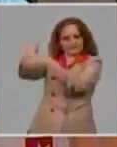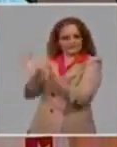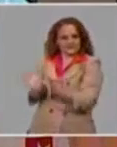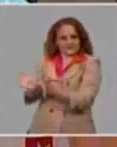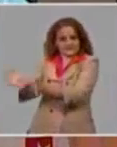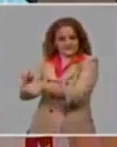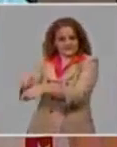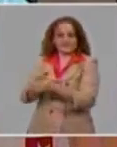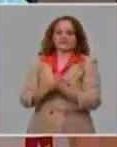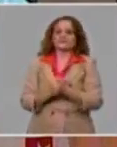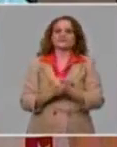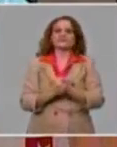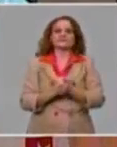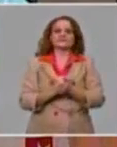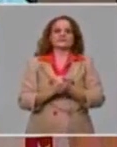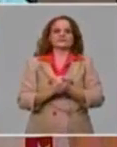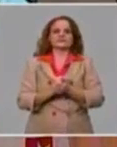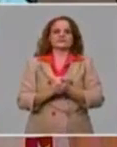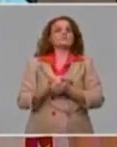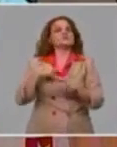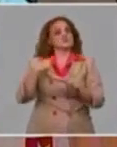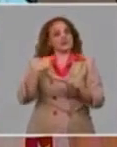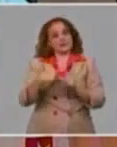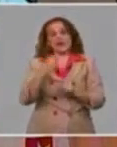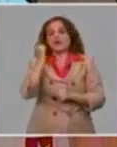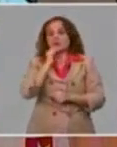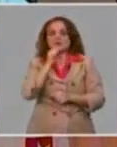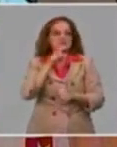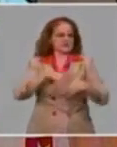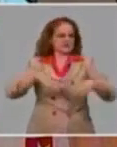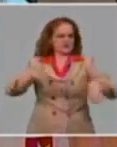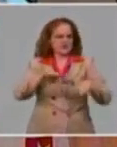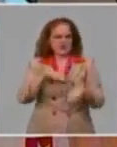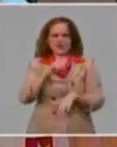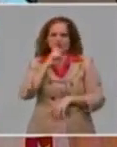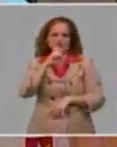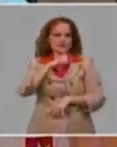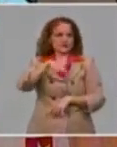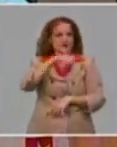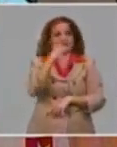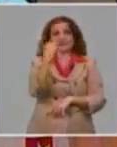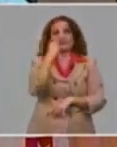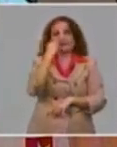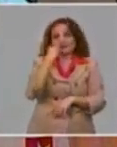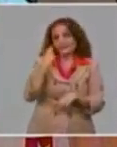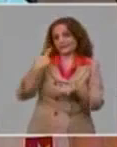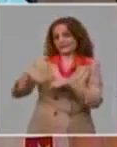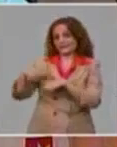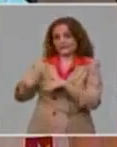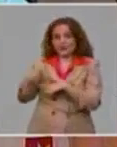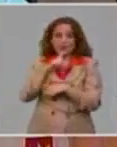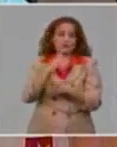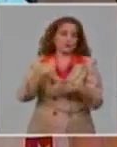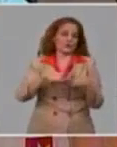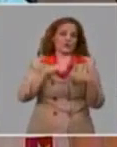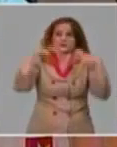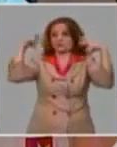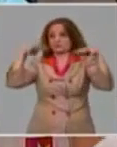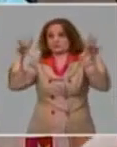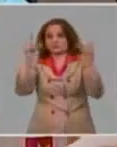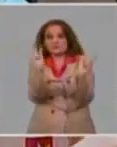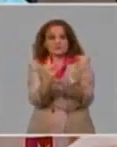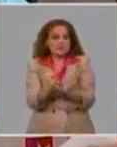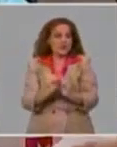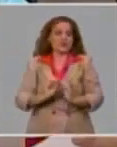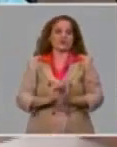que hay alimentaria en el país, la situación también creada con una sequía intensa más lo que hay con la